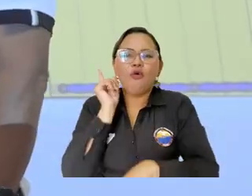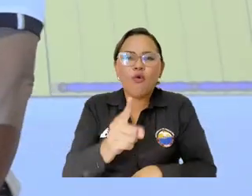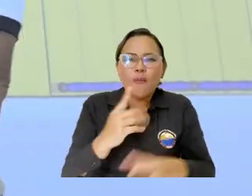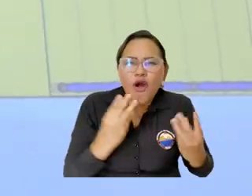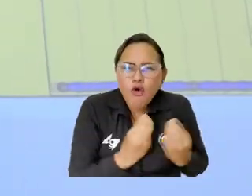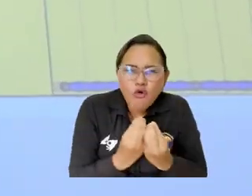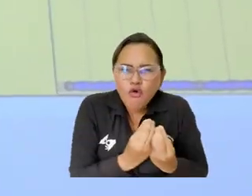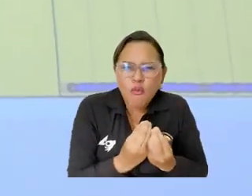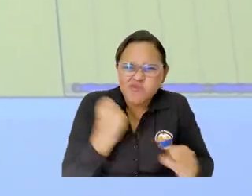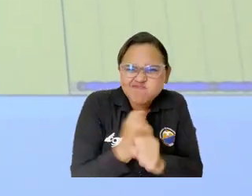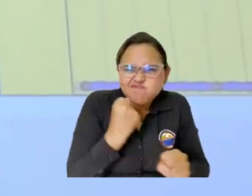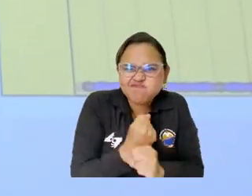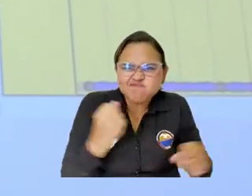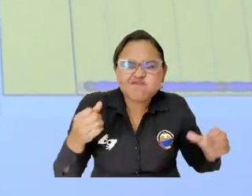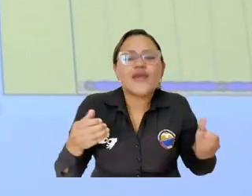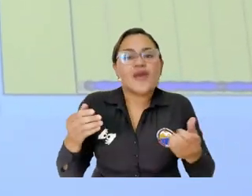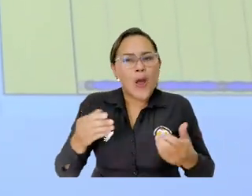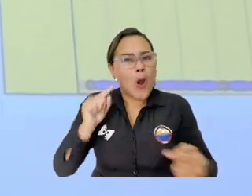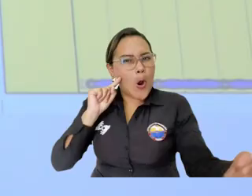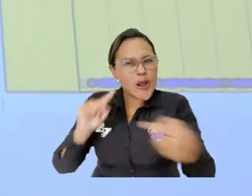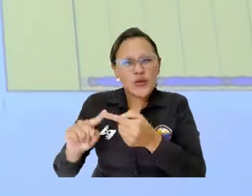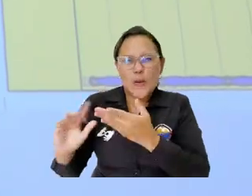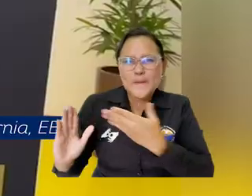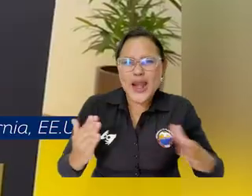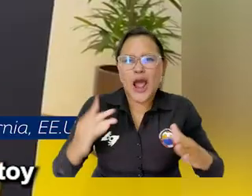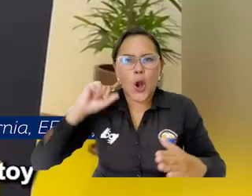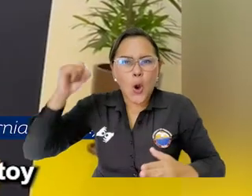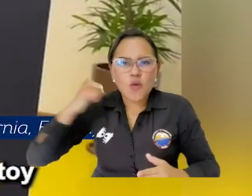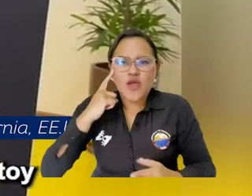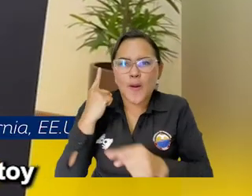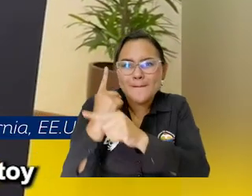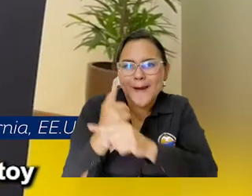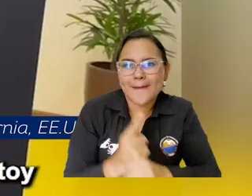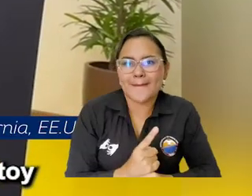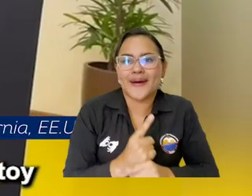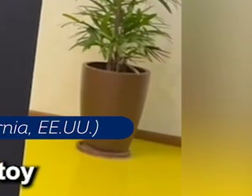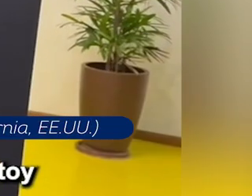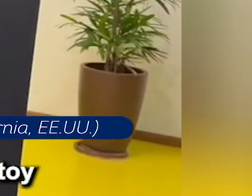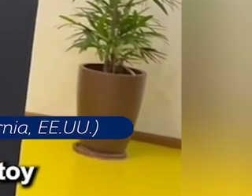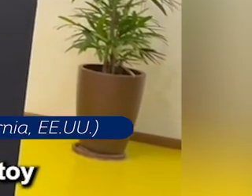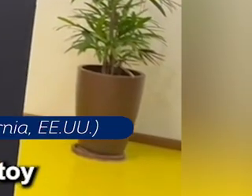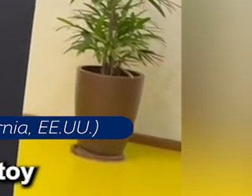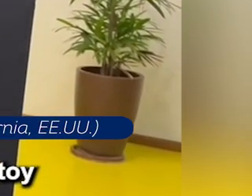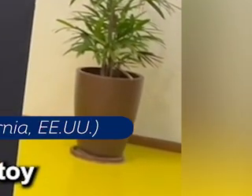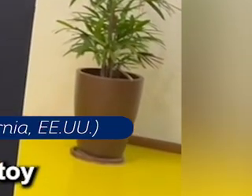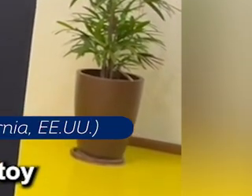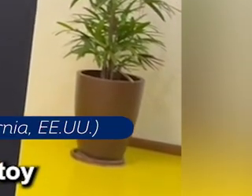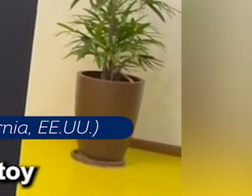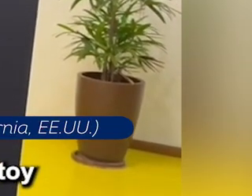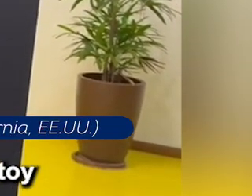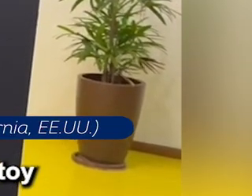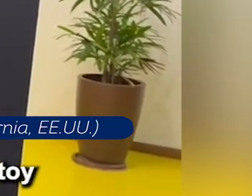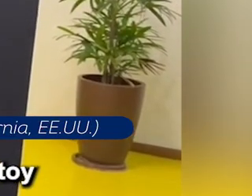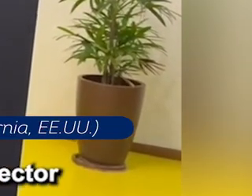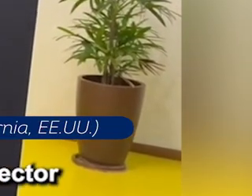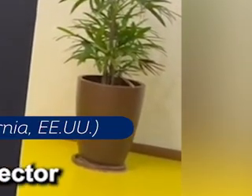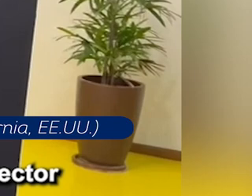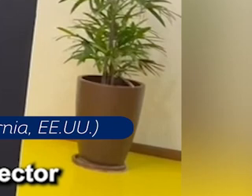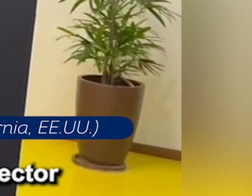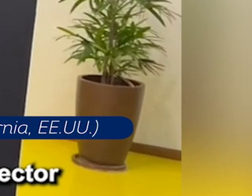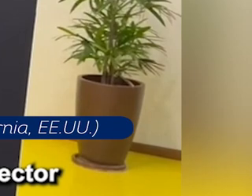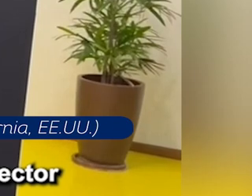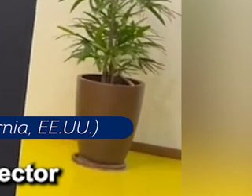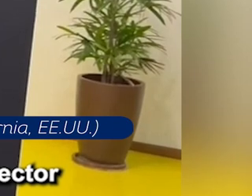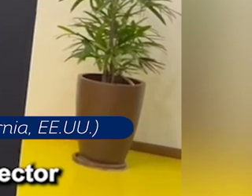rector ha alcanzado en el marco de sus planes de gobierno. Resonate with that, and I know how that fuels you